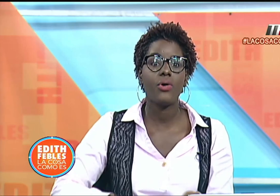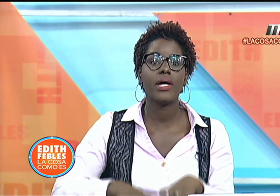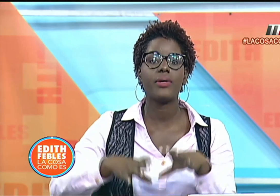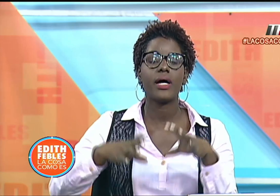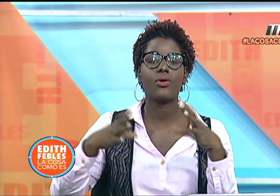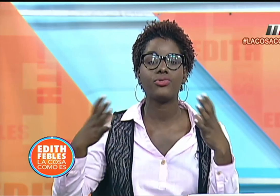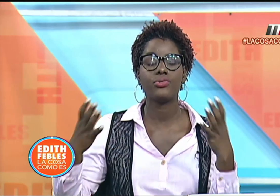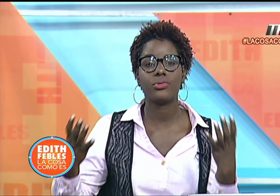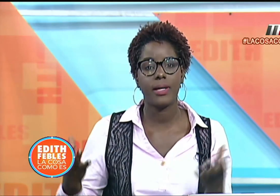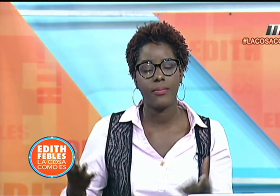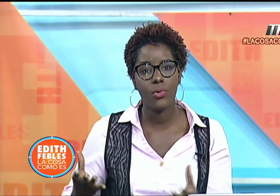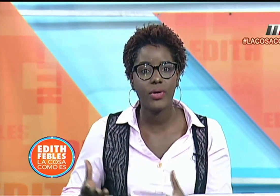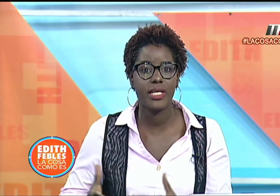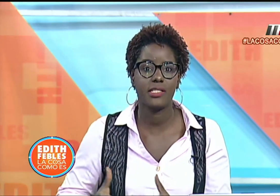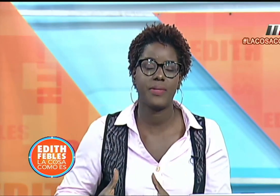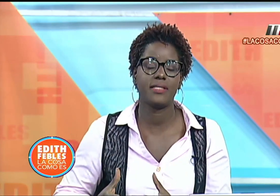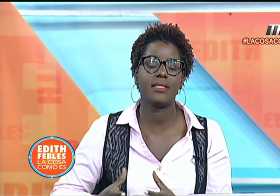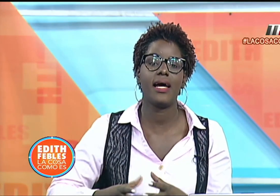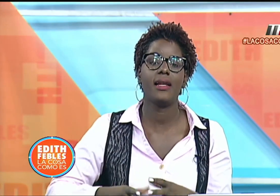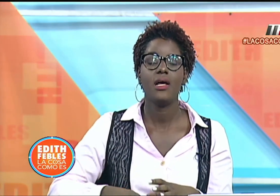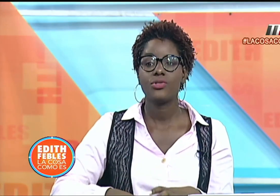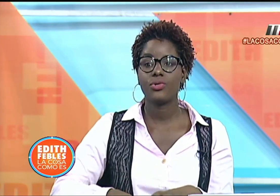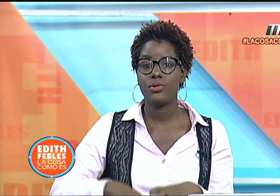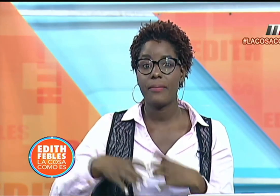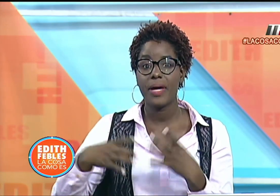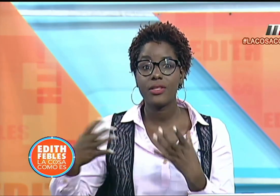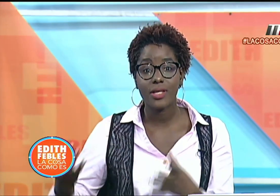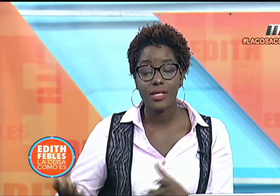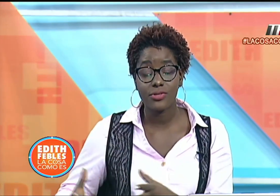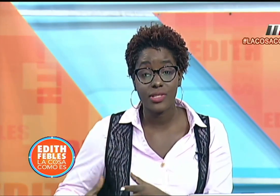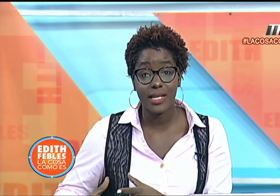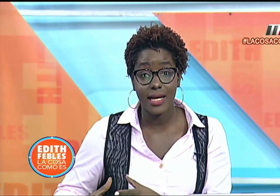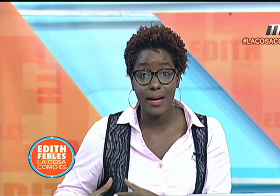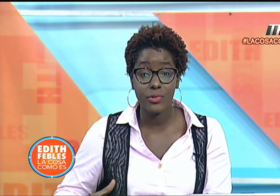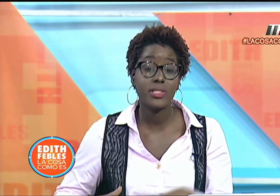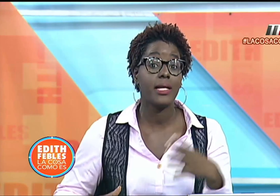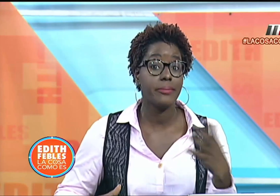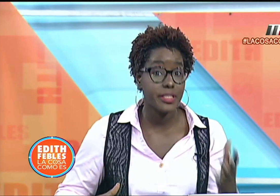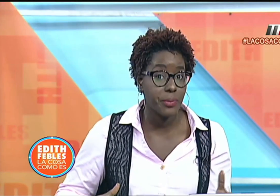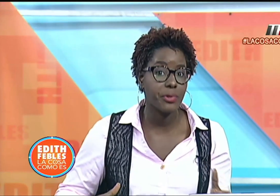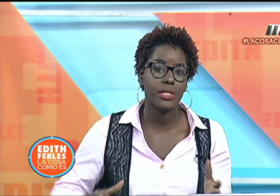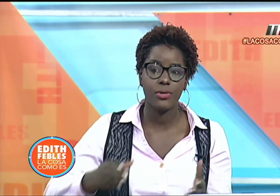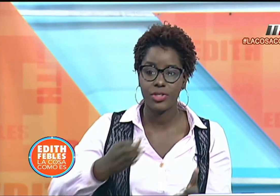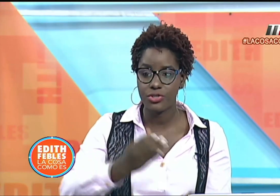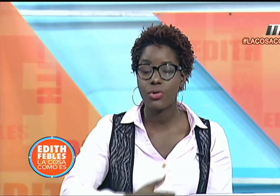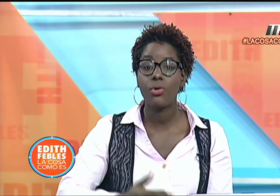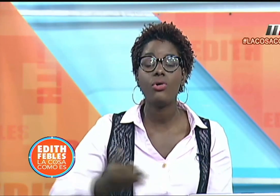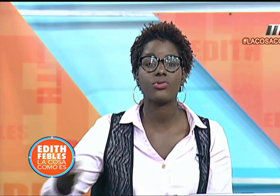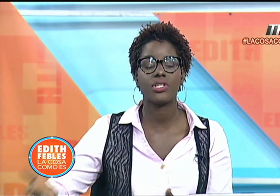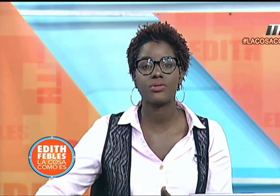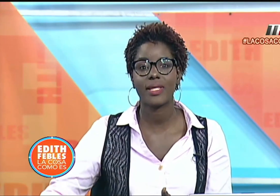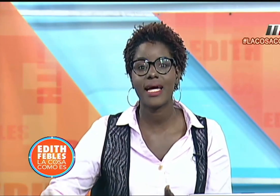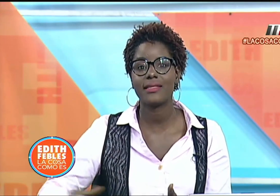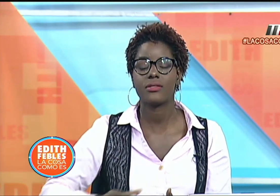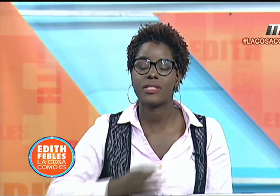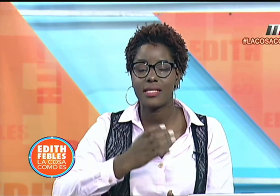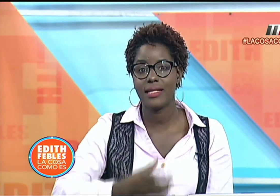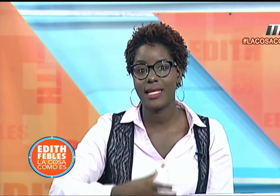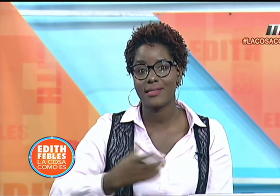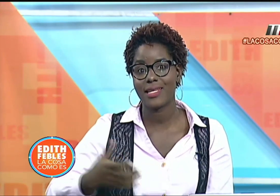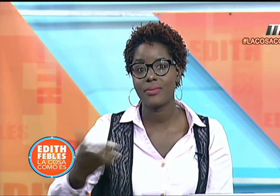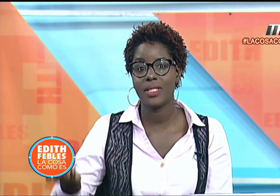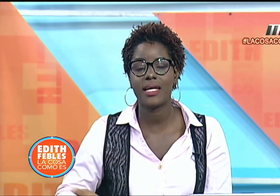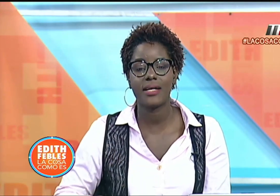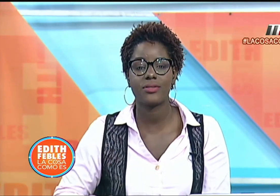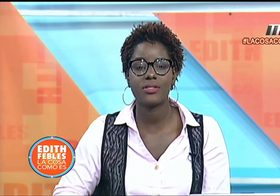que surgió en una coyuntura muy especial, surgió en medio de estos reclamos que él mismo protagonizó con los estudiantes, es decir,